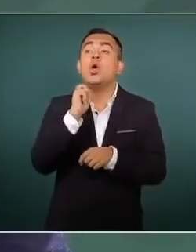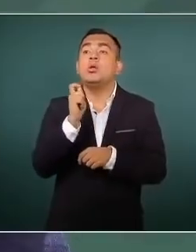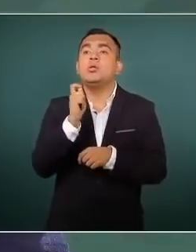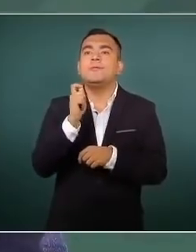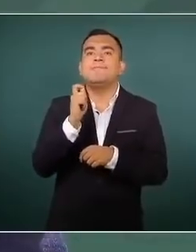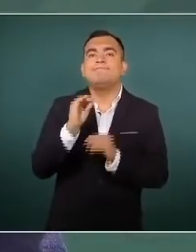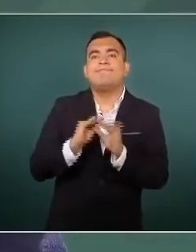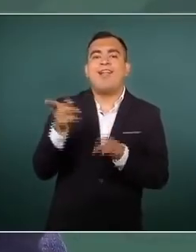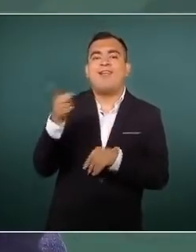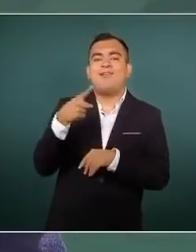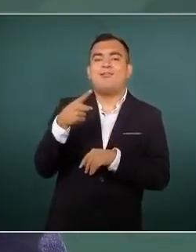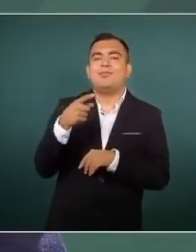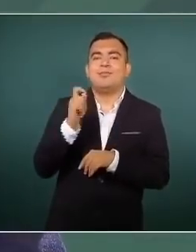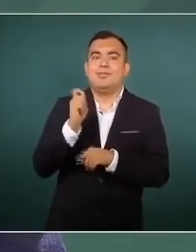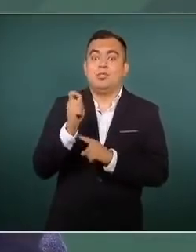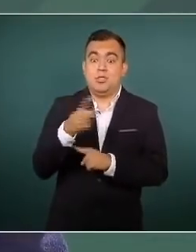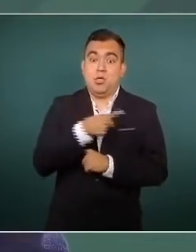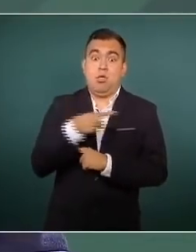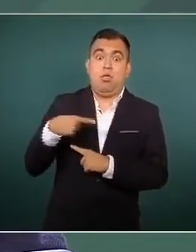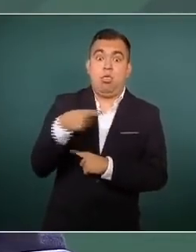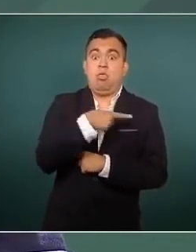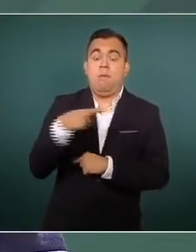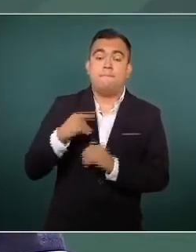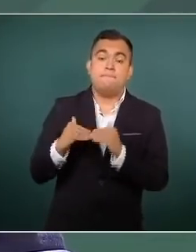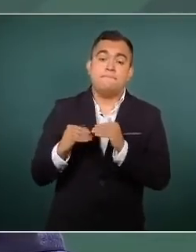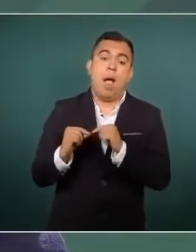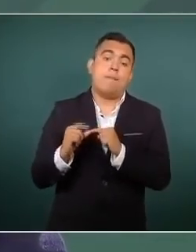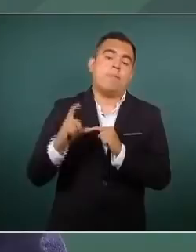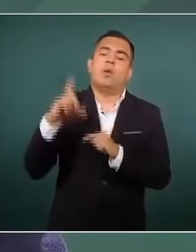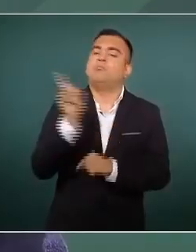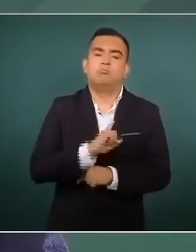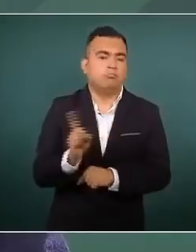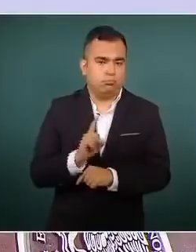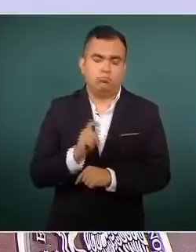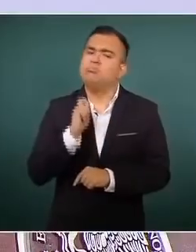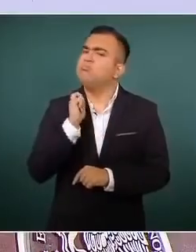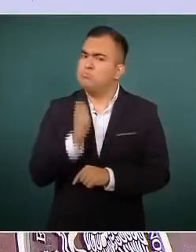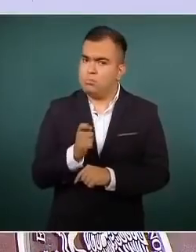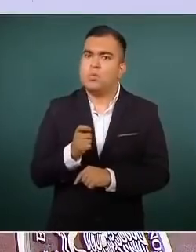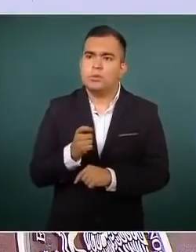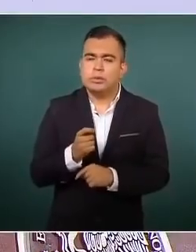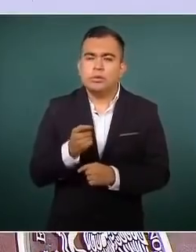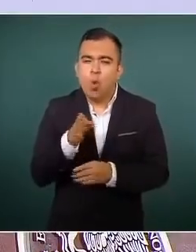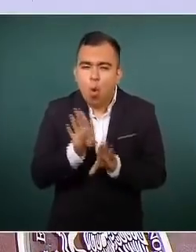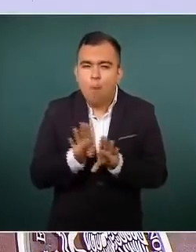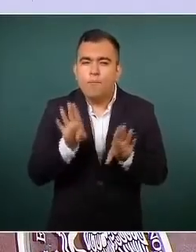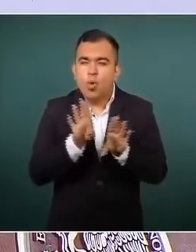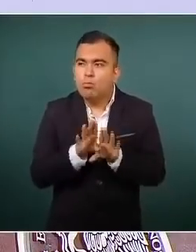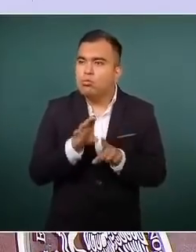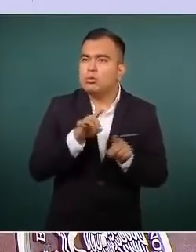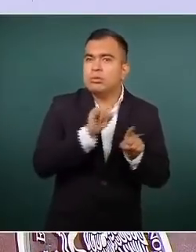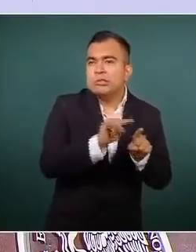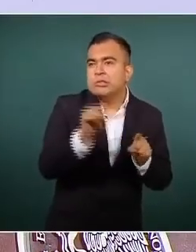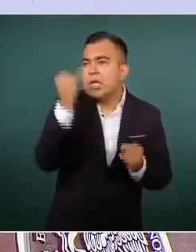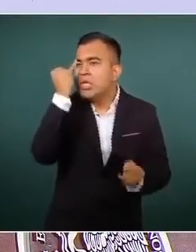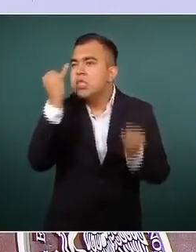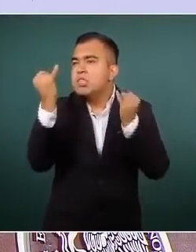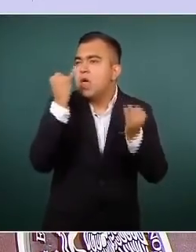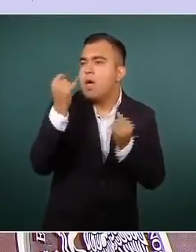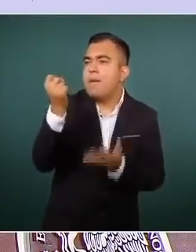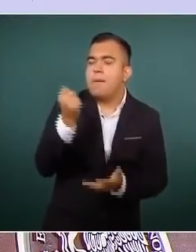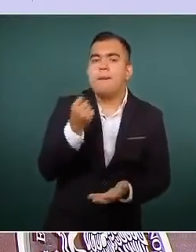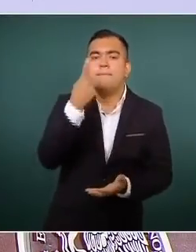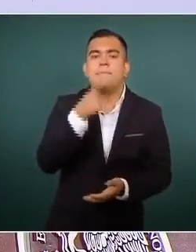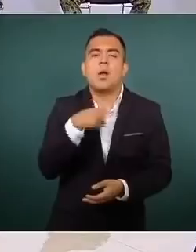idea, hipotecando el futuro de Jalisco. Estamos generando mecanismos de financiamiento que van a permitirnos fortalecer las